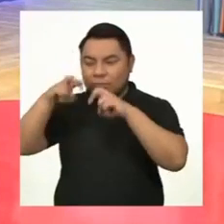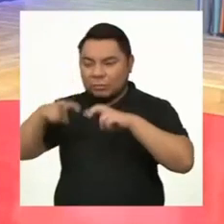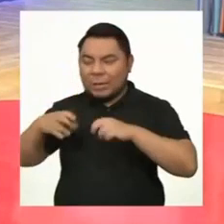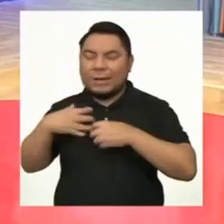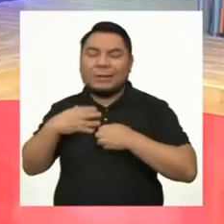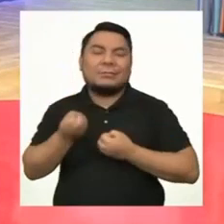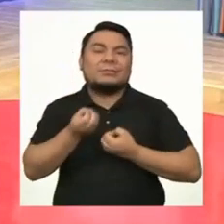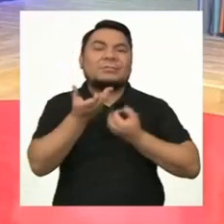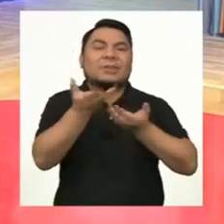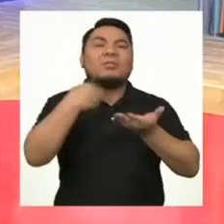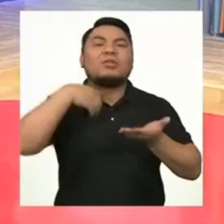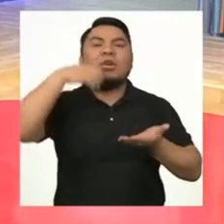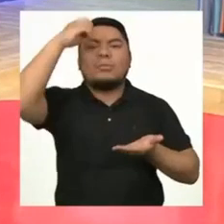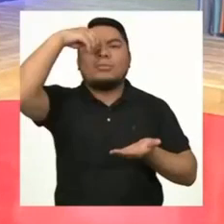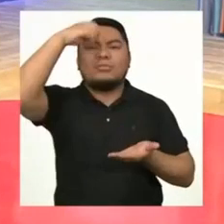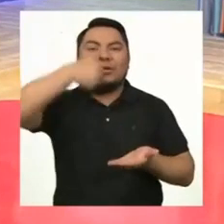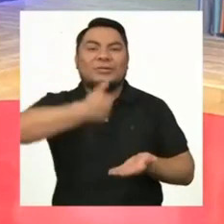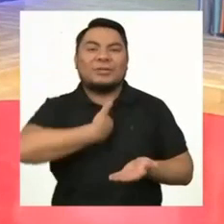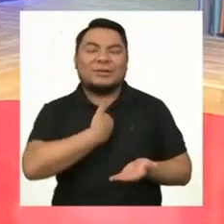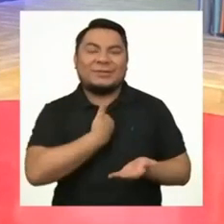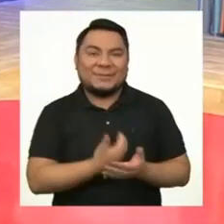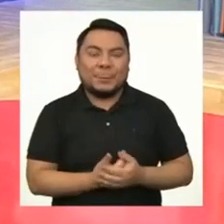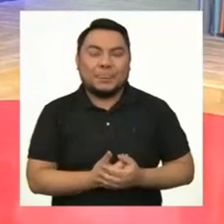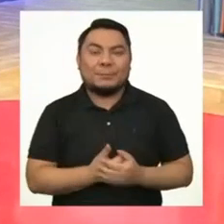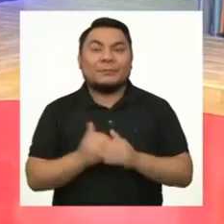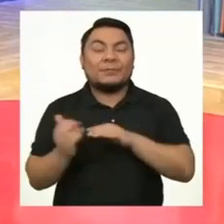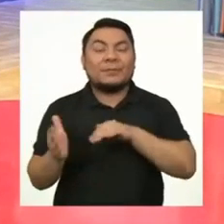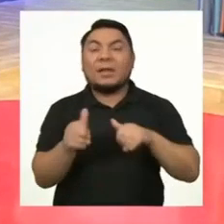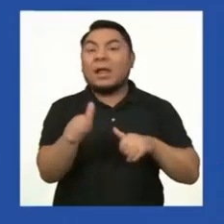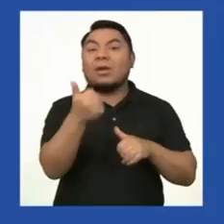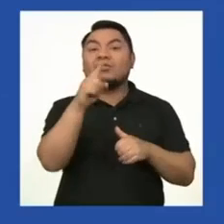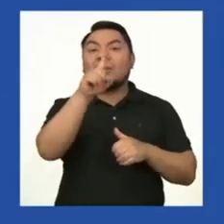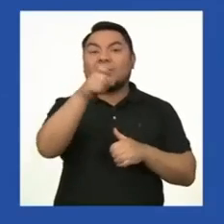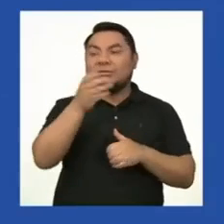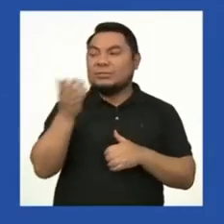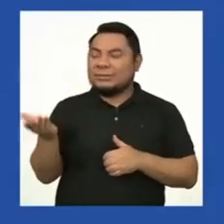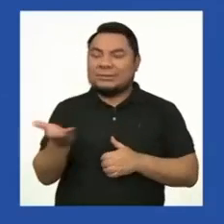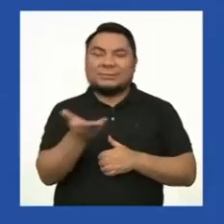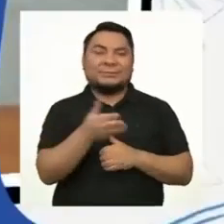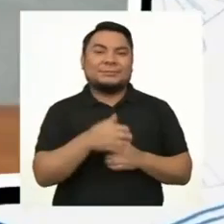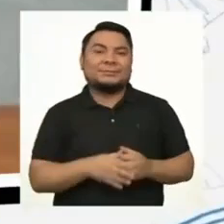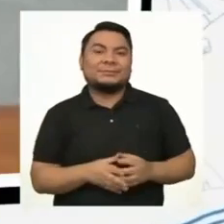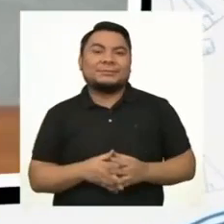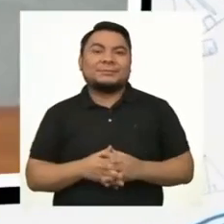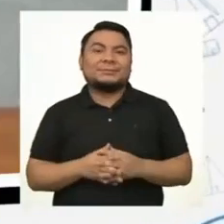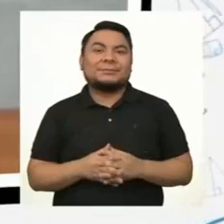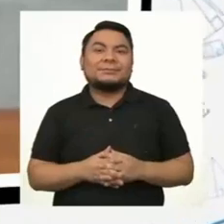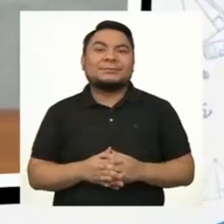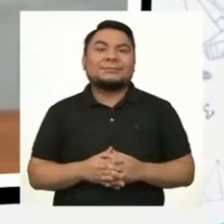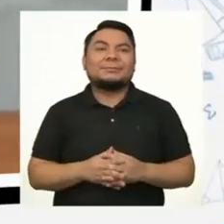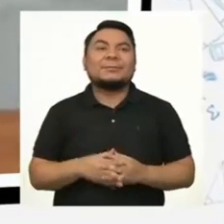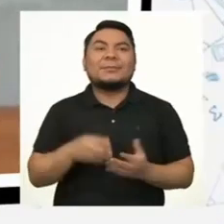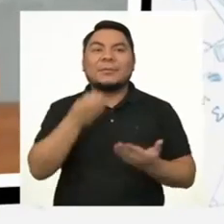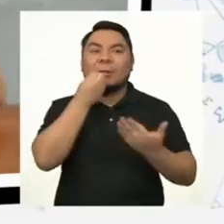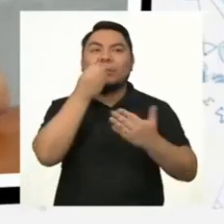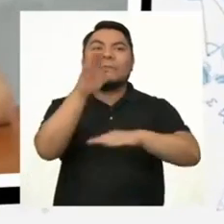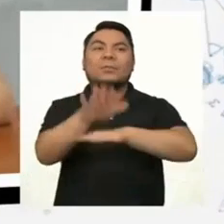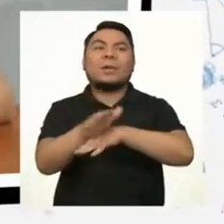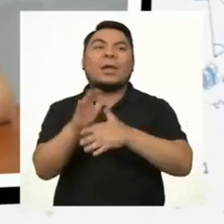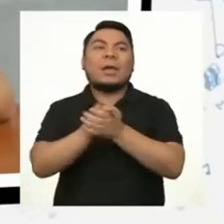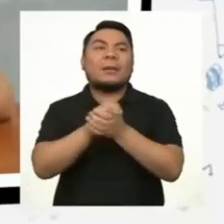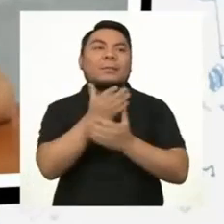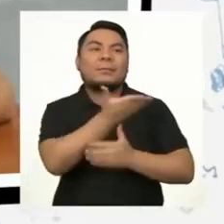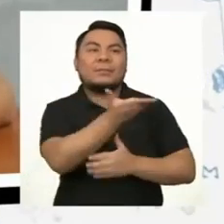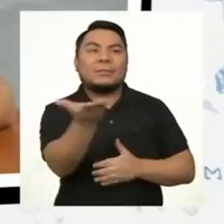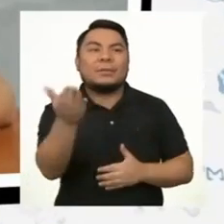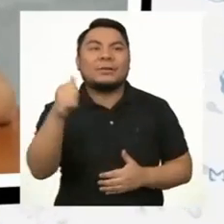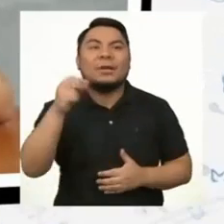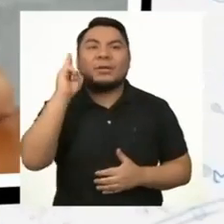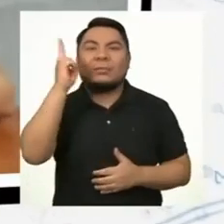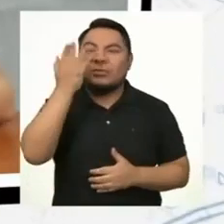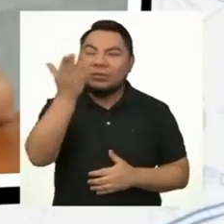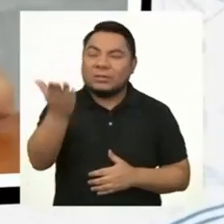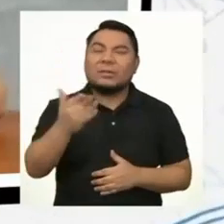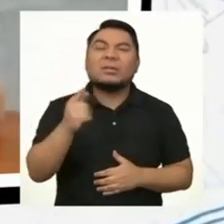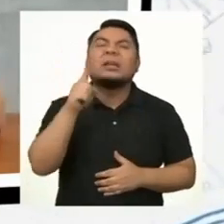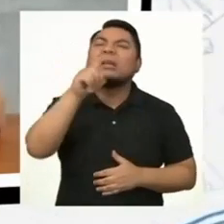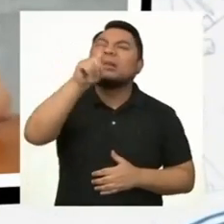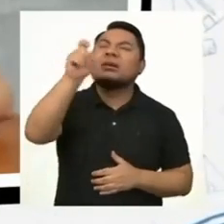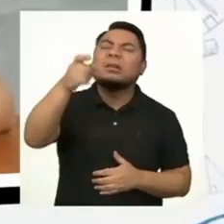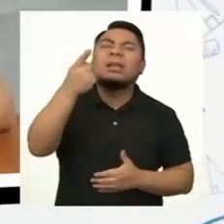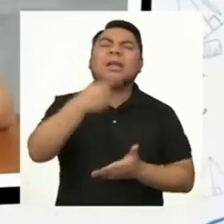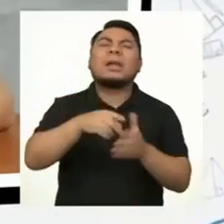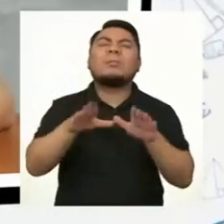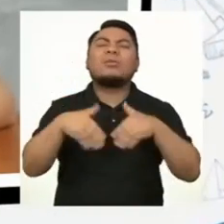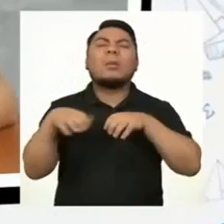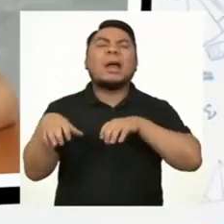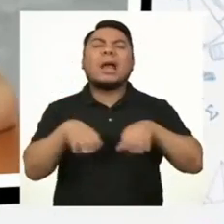nuestro propio criterio. Ahora vamos con otra pregunta. Buenas tardes, amigas y amigos. Profesora, ¿qué podemos